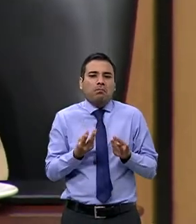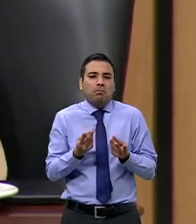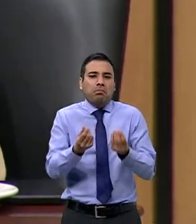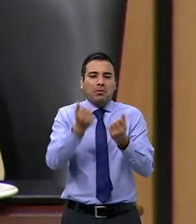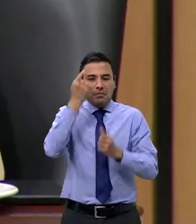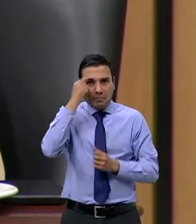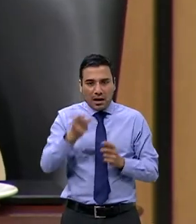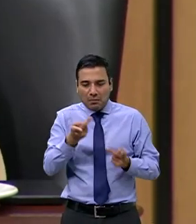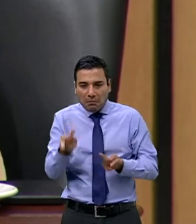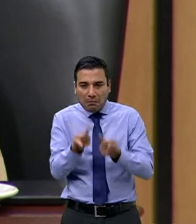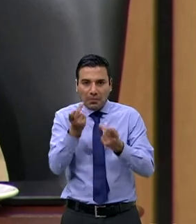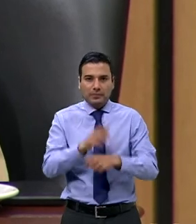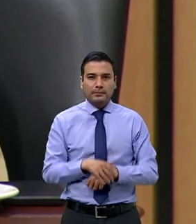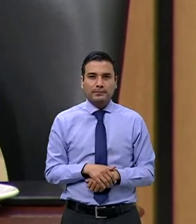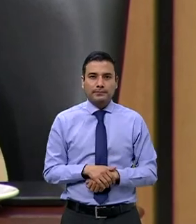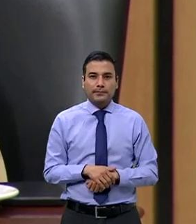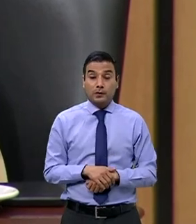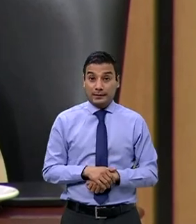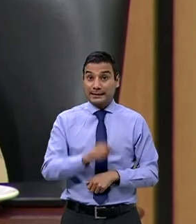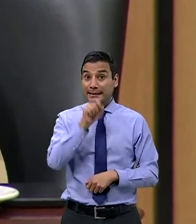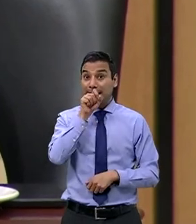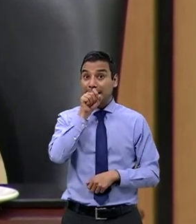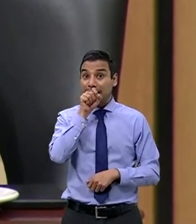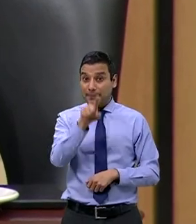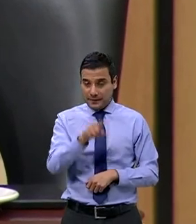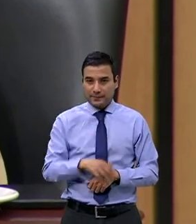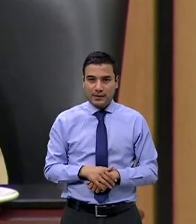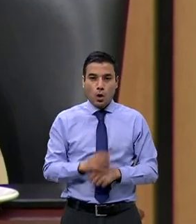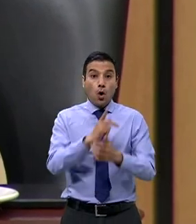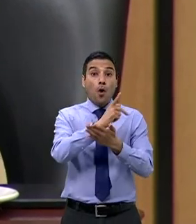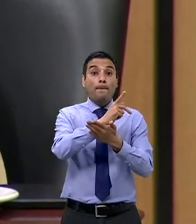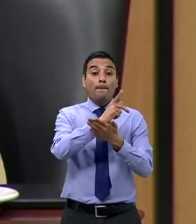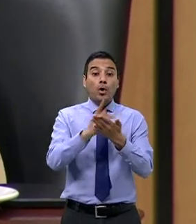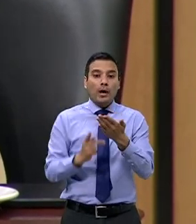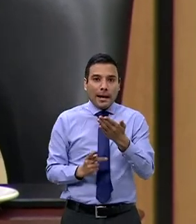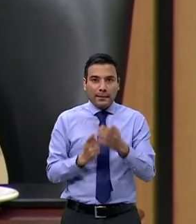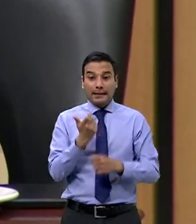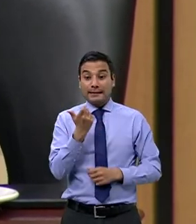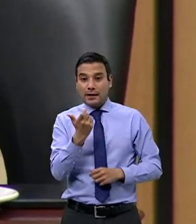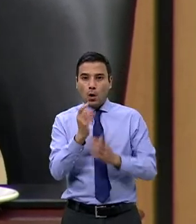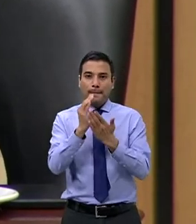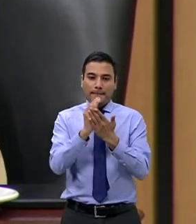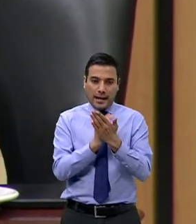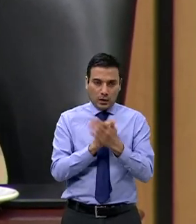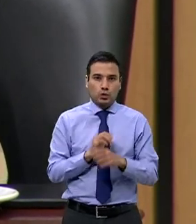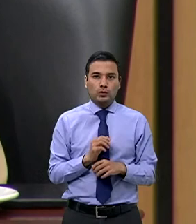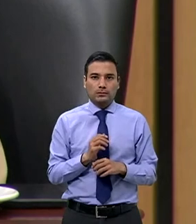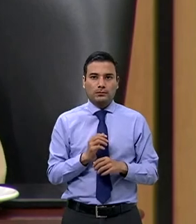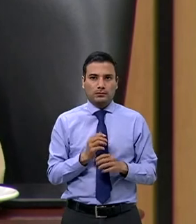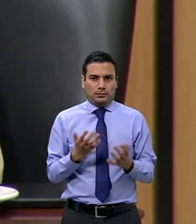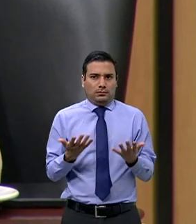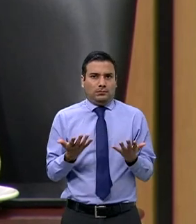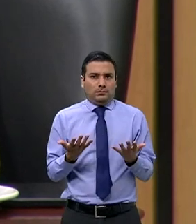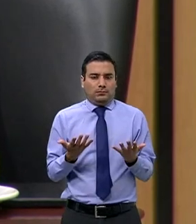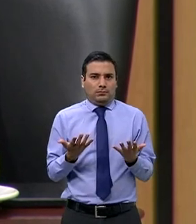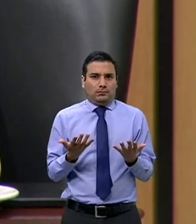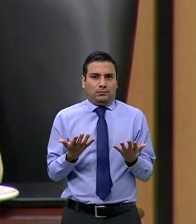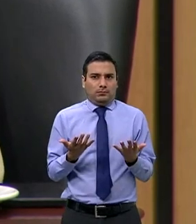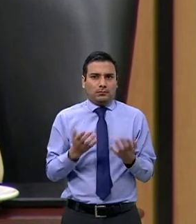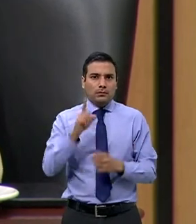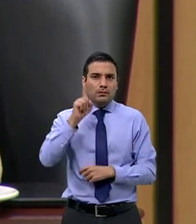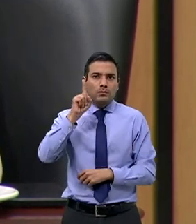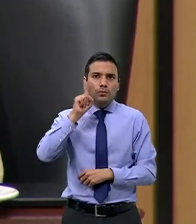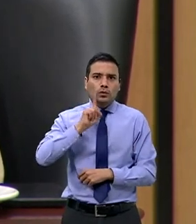a todos los programas y a todo el presupuesto que va dirigido al bienestar de